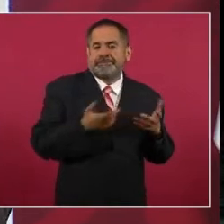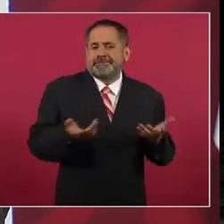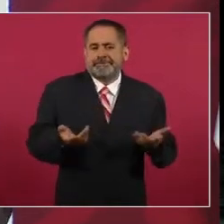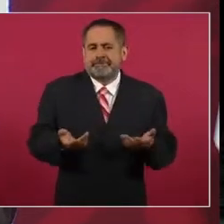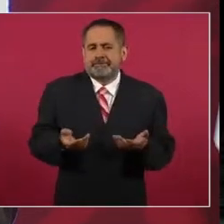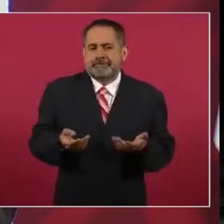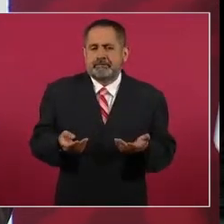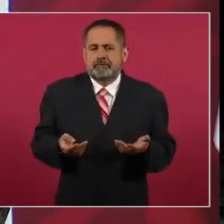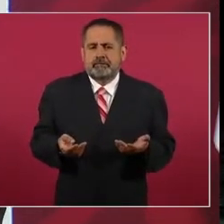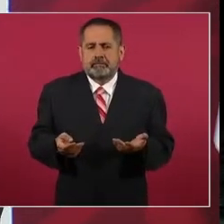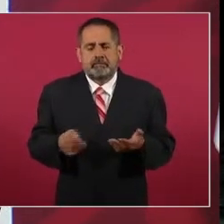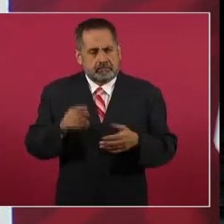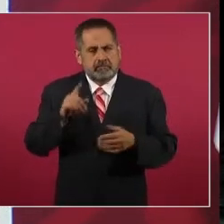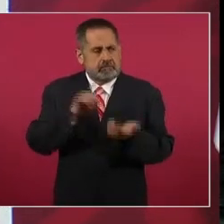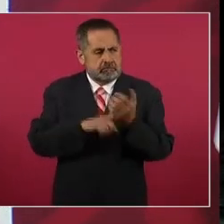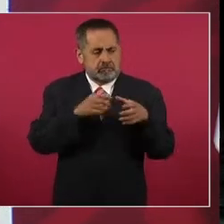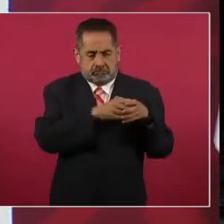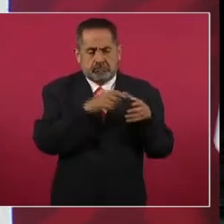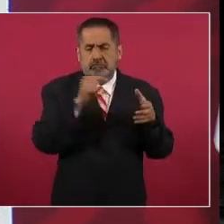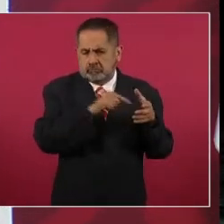si hay responsables